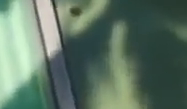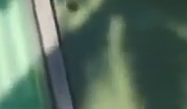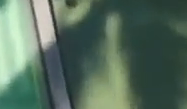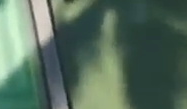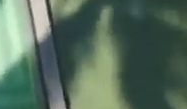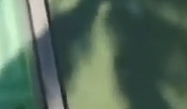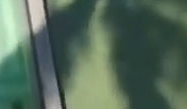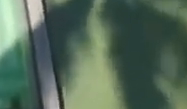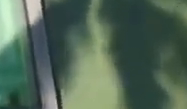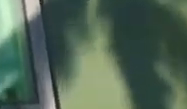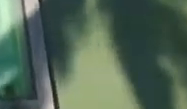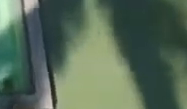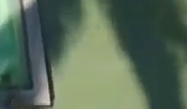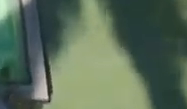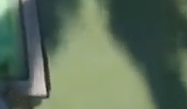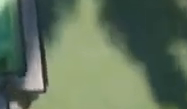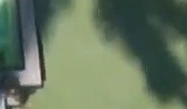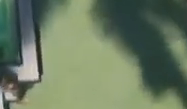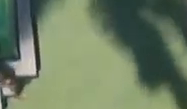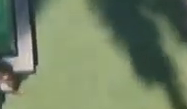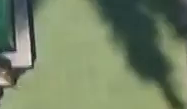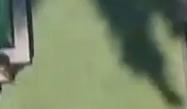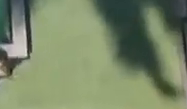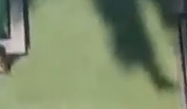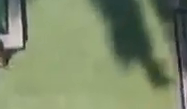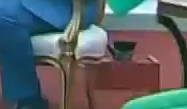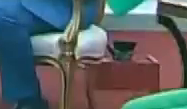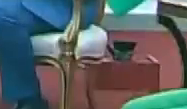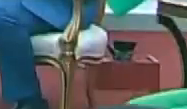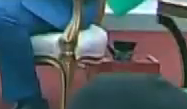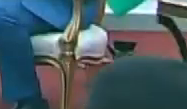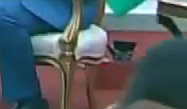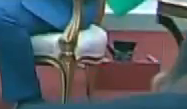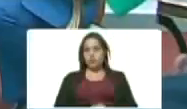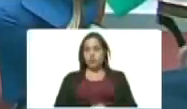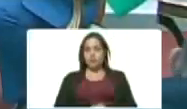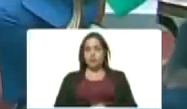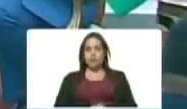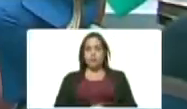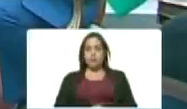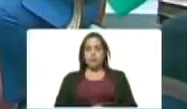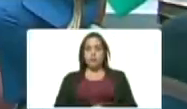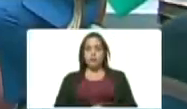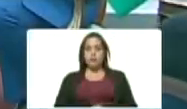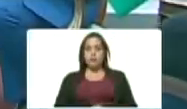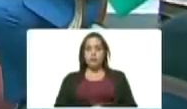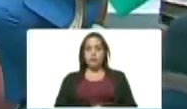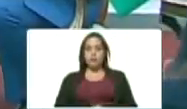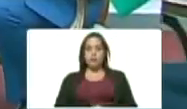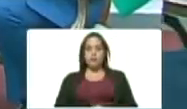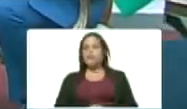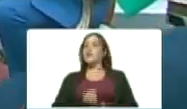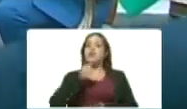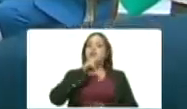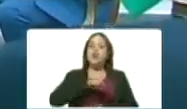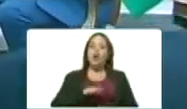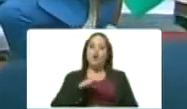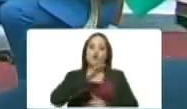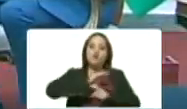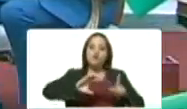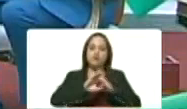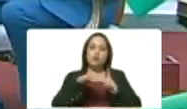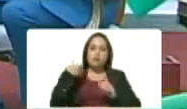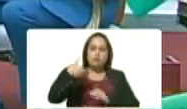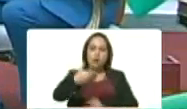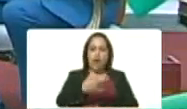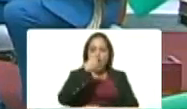Vicente y las Granadinas. Ambos países han estado unidos histórica y culturalmente desde hace siglos. Sin embargo,